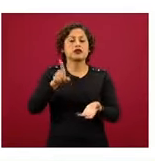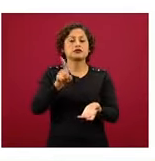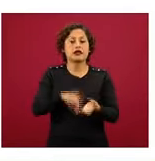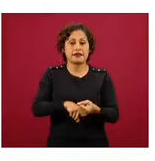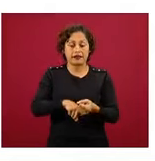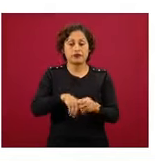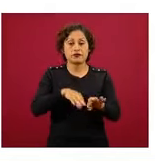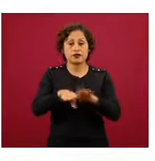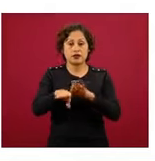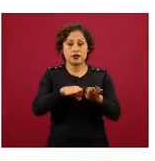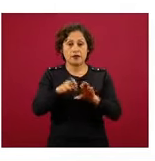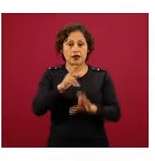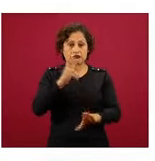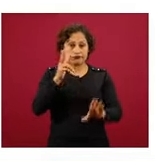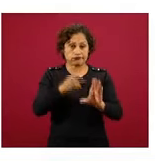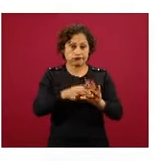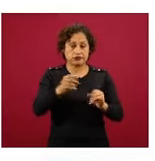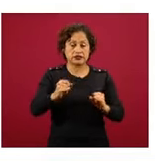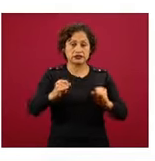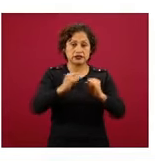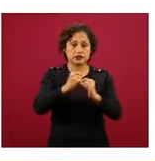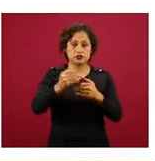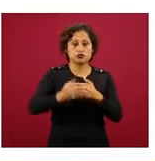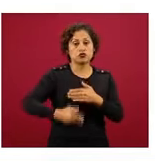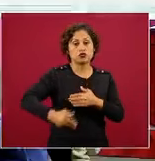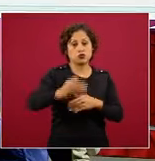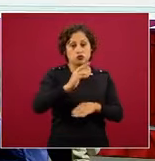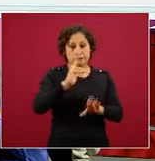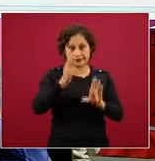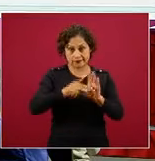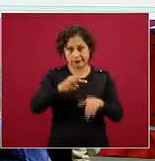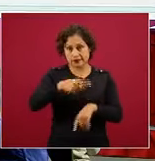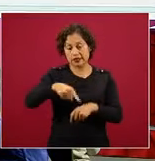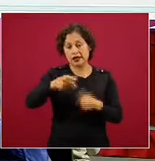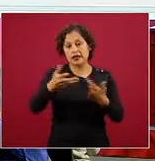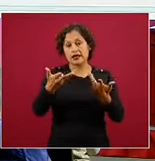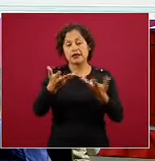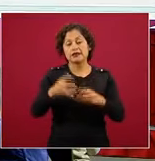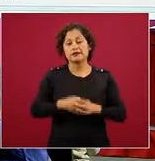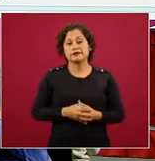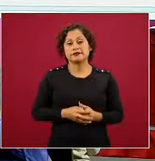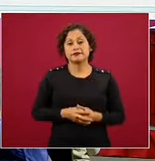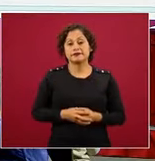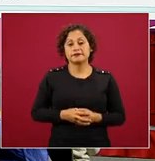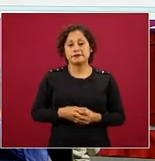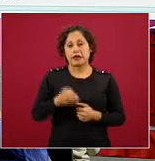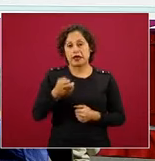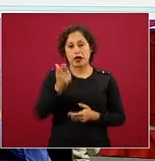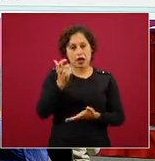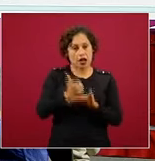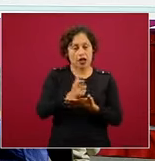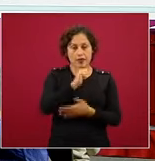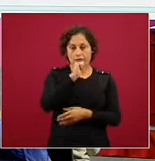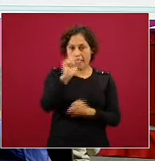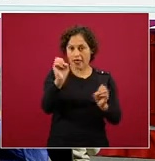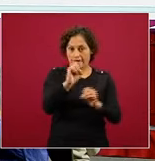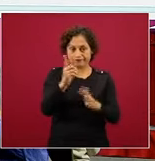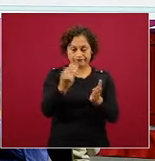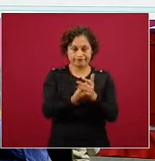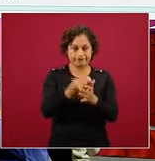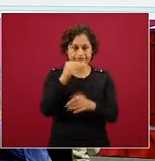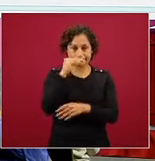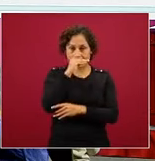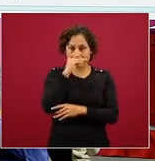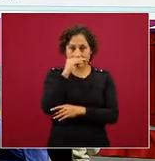plazo. Si me da la siguiente, por favor. No tiene ningún costo, por supuesto. Y de las 5 emisiones